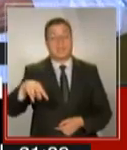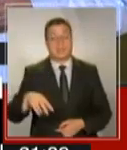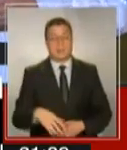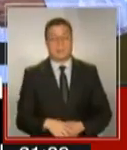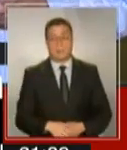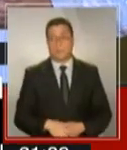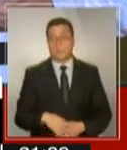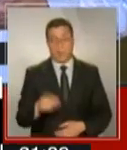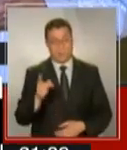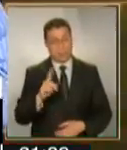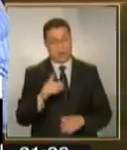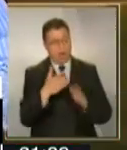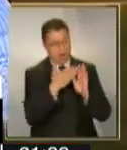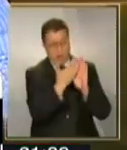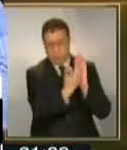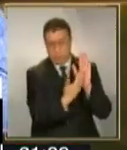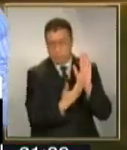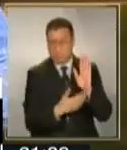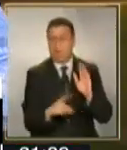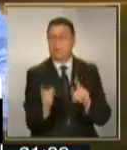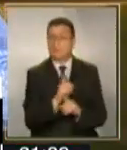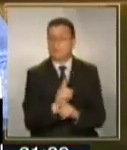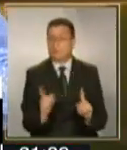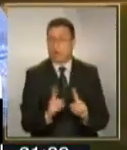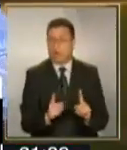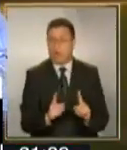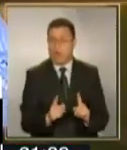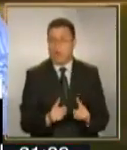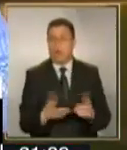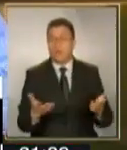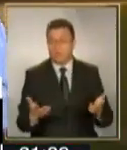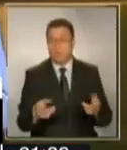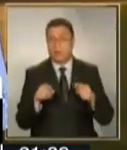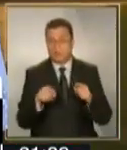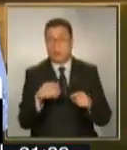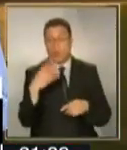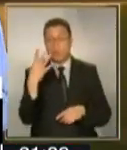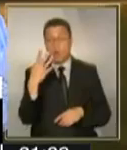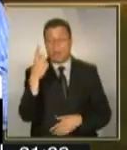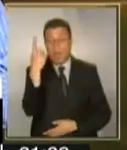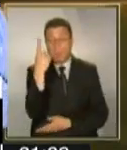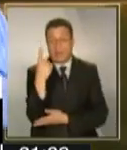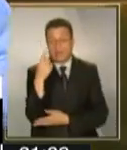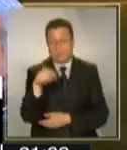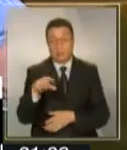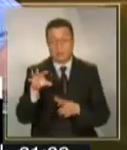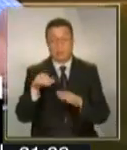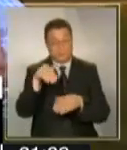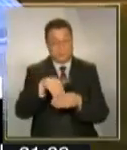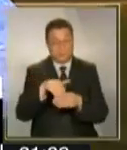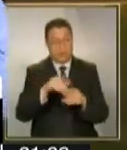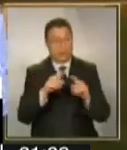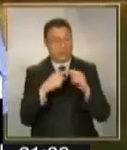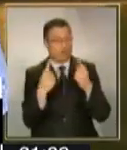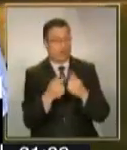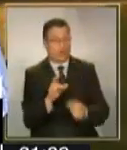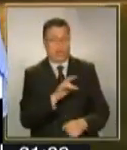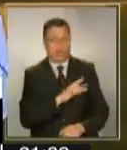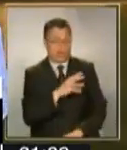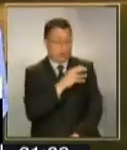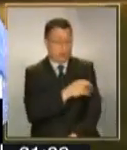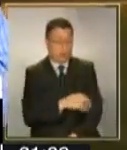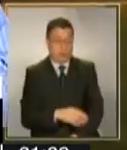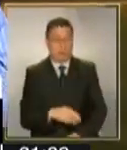No lo iba a quebrar, efectivamente, Mónica. De hecho, el próximo 4 de diciembre tenemos elecciones en todo el país. En la región metropolitana